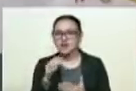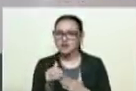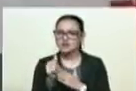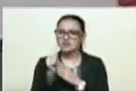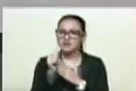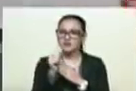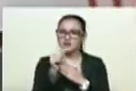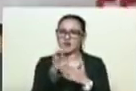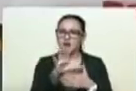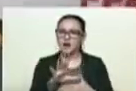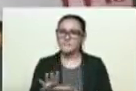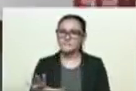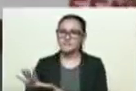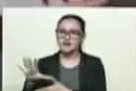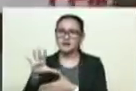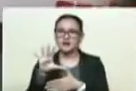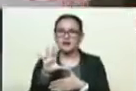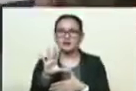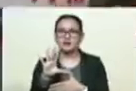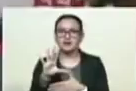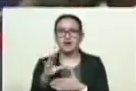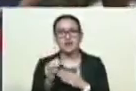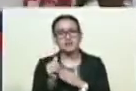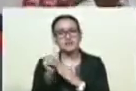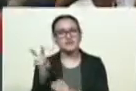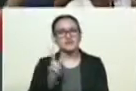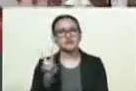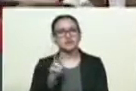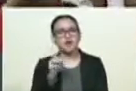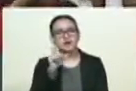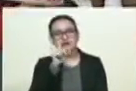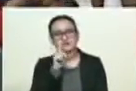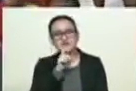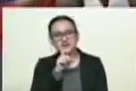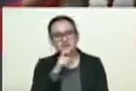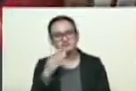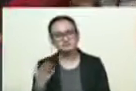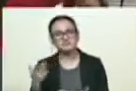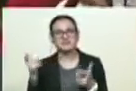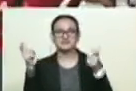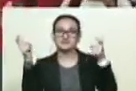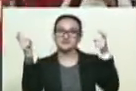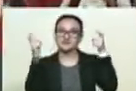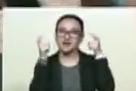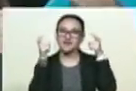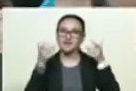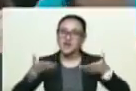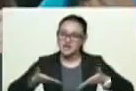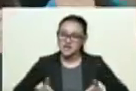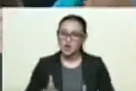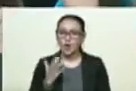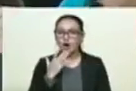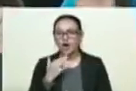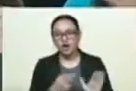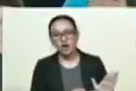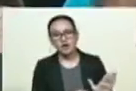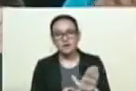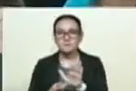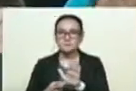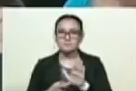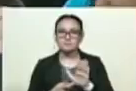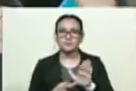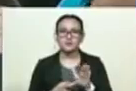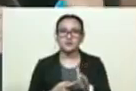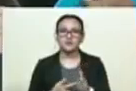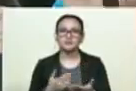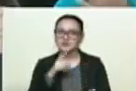América, al gran líder de Venezuela, nuestro comandante Hugo Chávez Frías. Somos hijos del ejemplo de nuestro